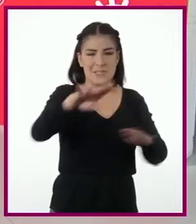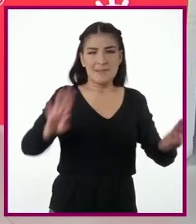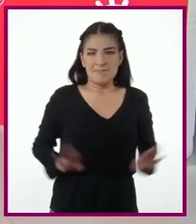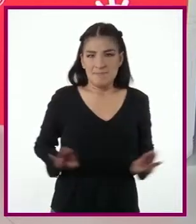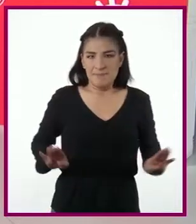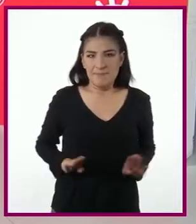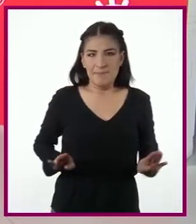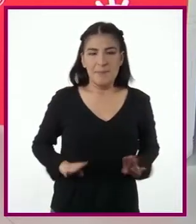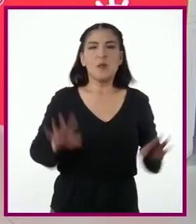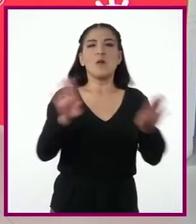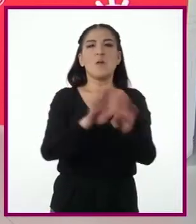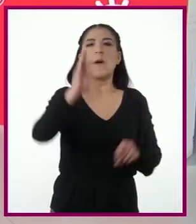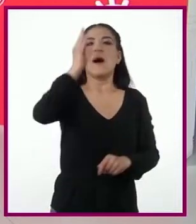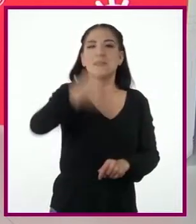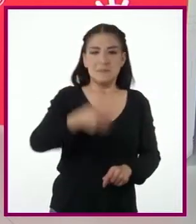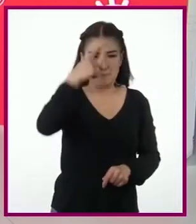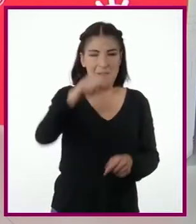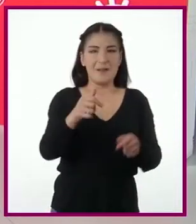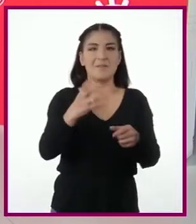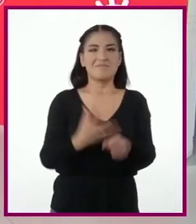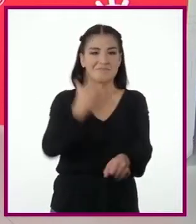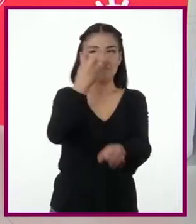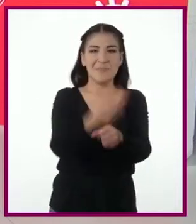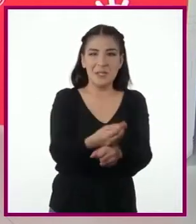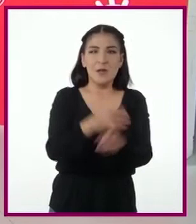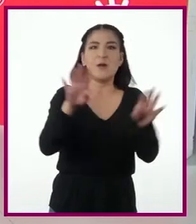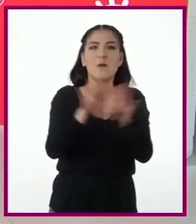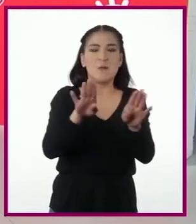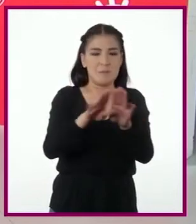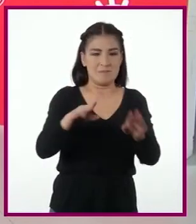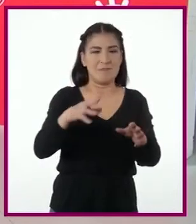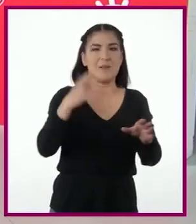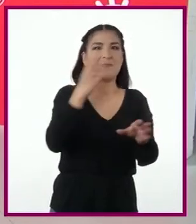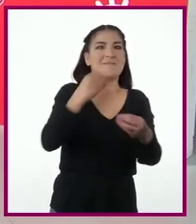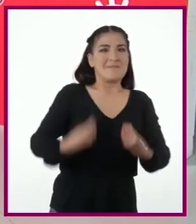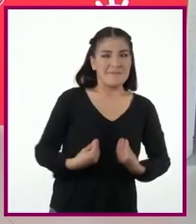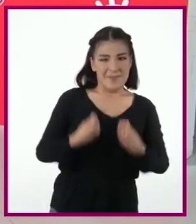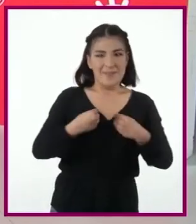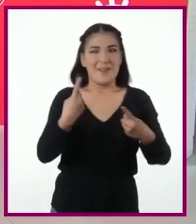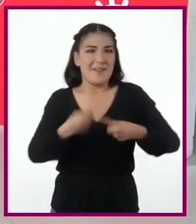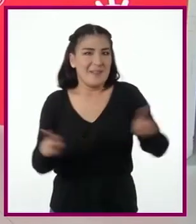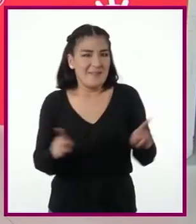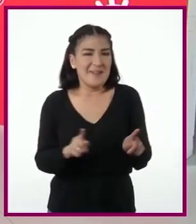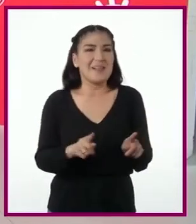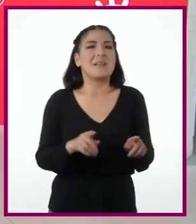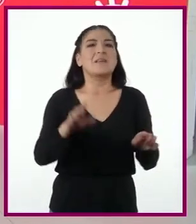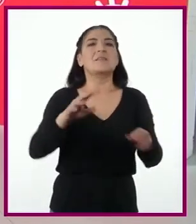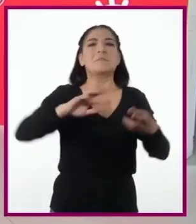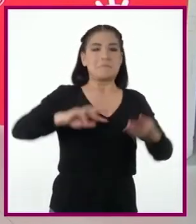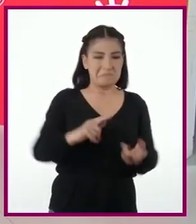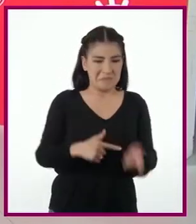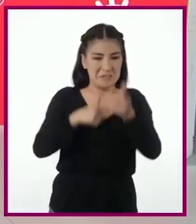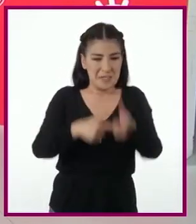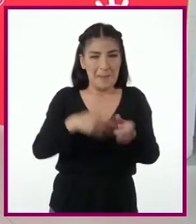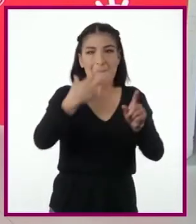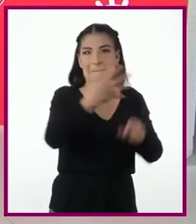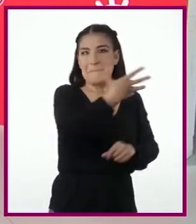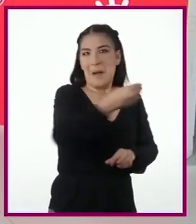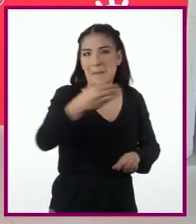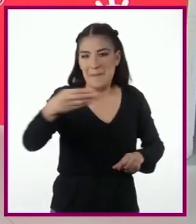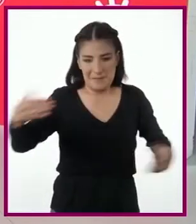características que les permiten adaptarse a una determinada condición o situación sobreviven, se reproducen y transmiten